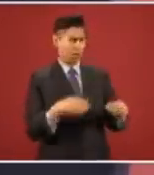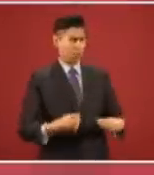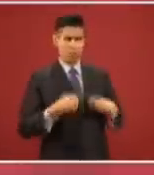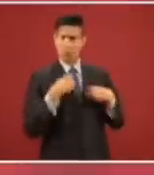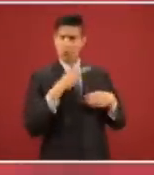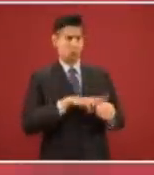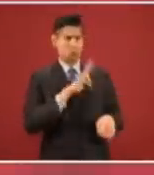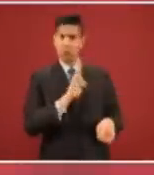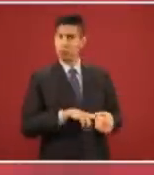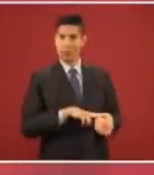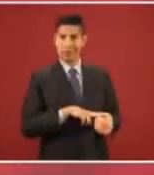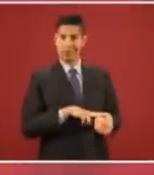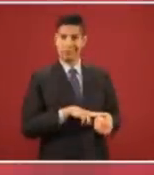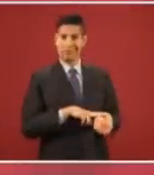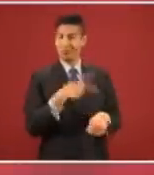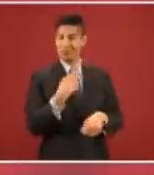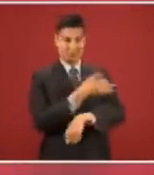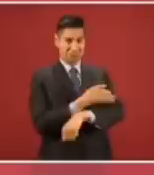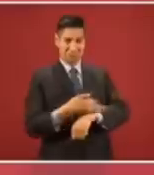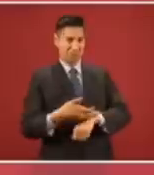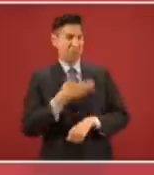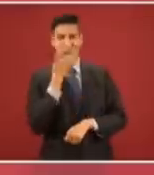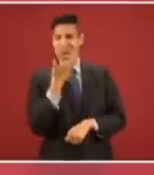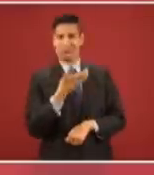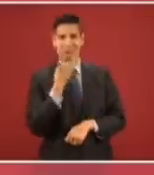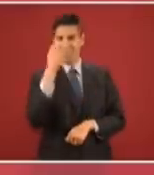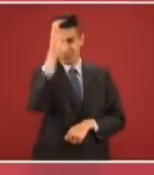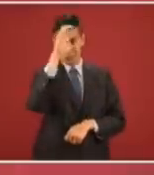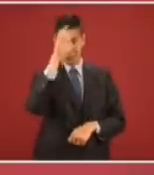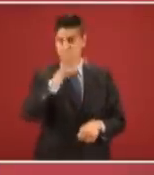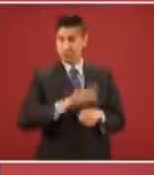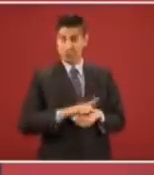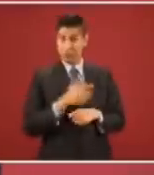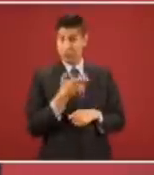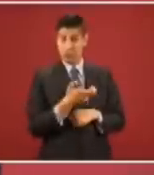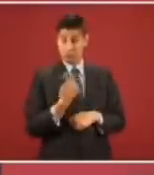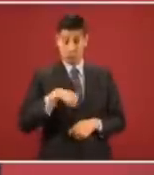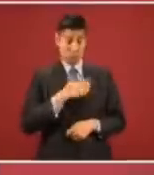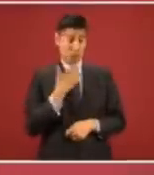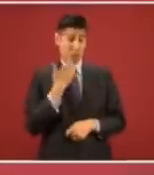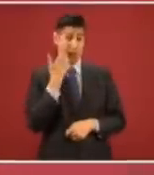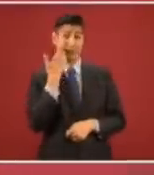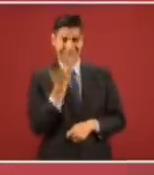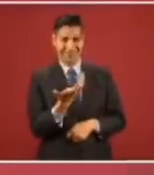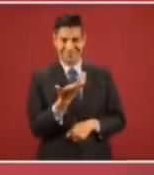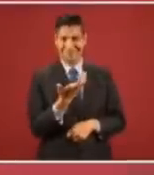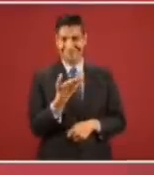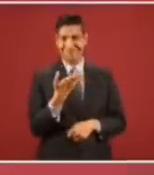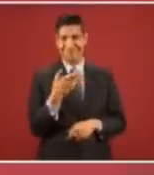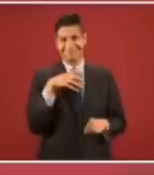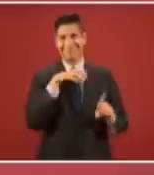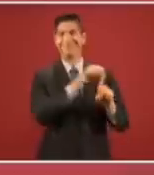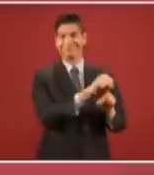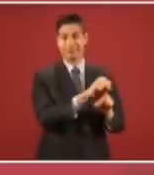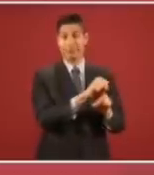culturas. Ese es el ideal, ese es el sueño que queremos convertir en realidad y